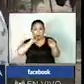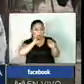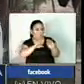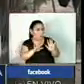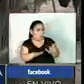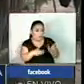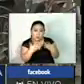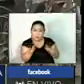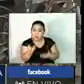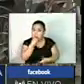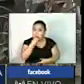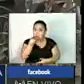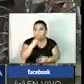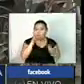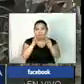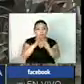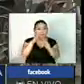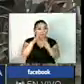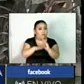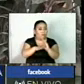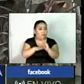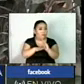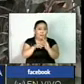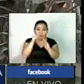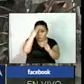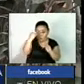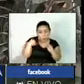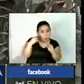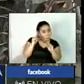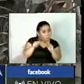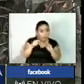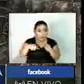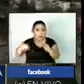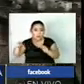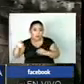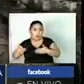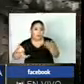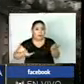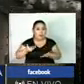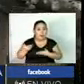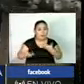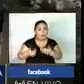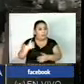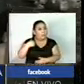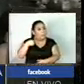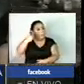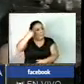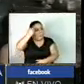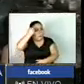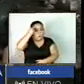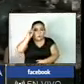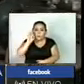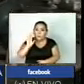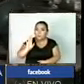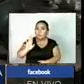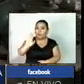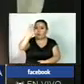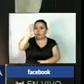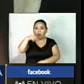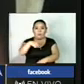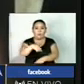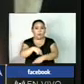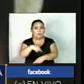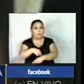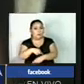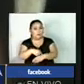cuarentena domiciliaria no ha podido salir a vender. Asegura que nunca imaginó pasar una etapa